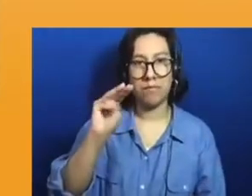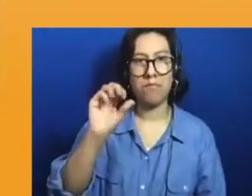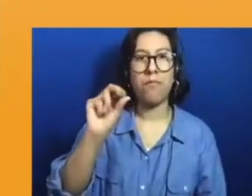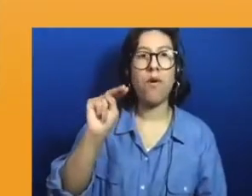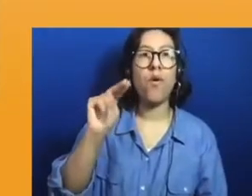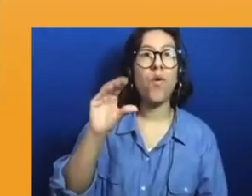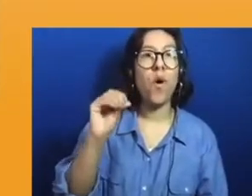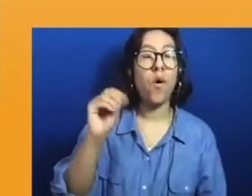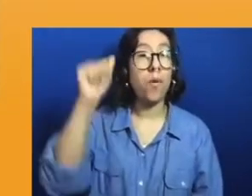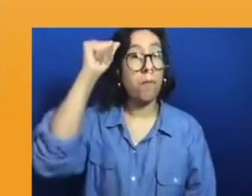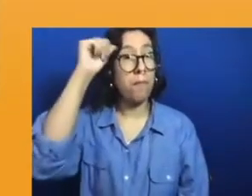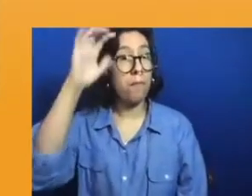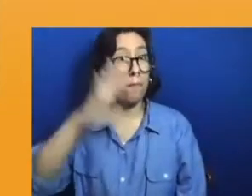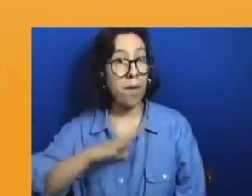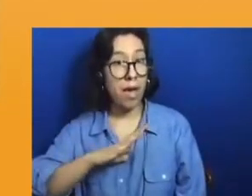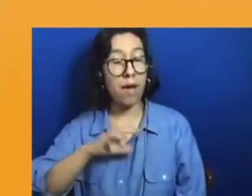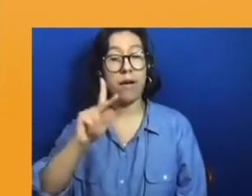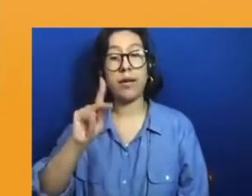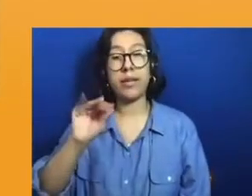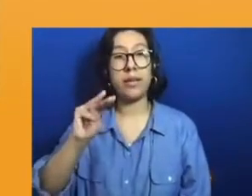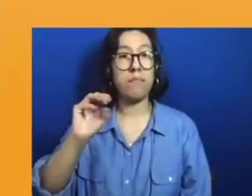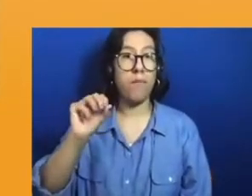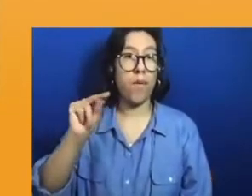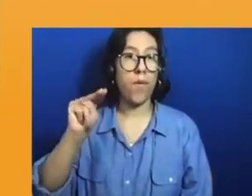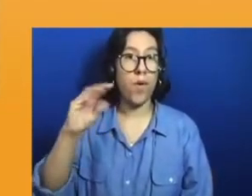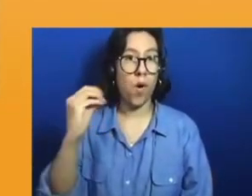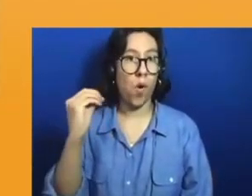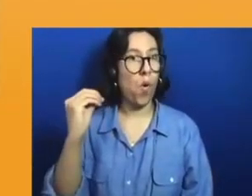hombre, que es el otro, son completamente diferentes.